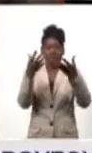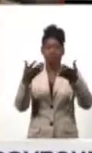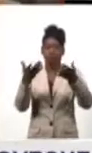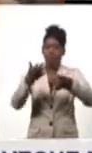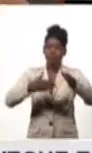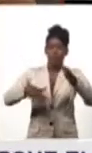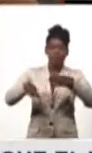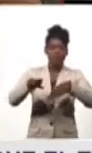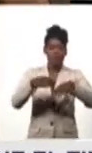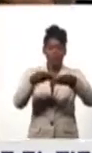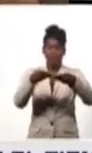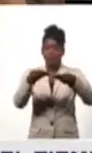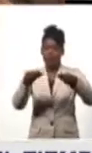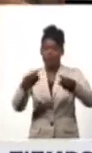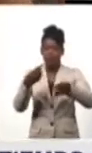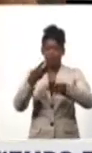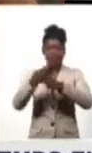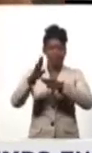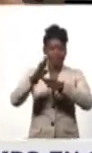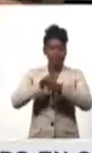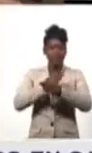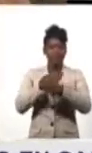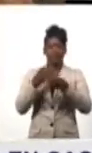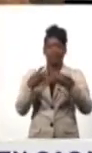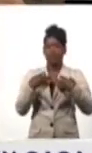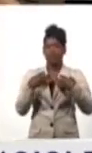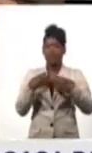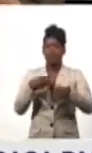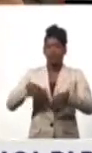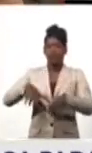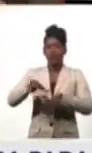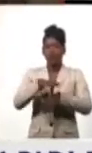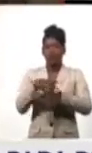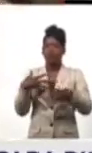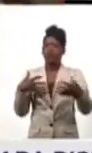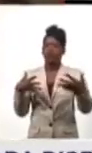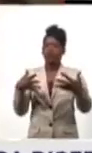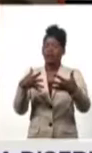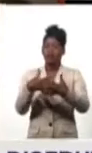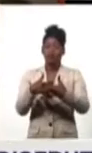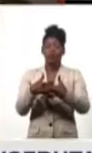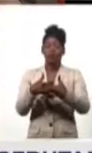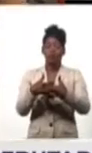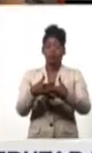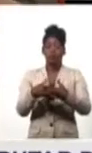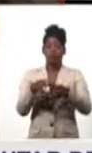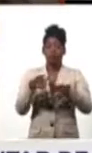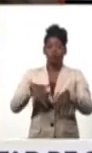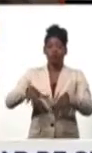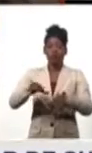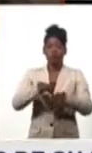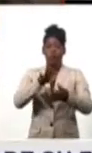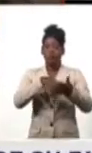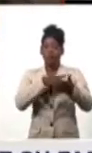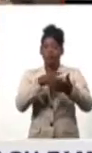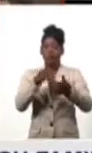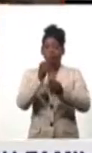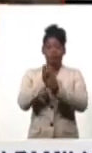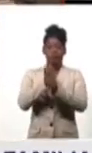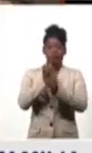hay una interrelación muy importante entre biodiversidad también y este plan de Estado. Pero además, y